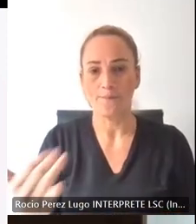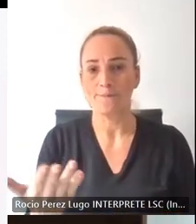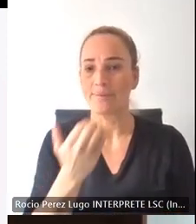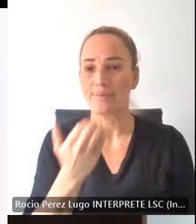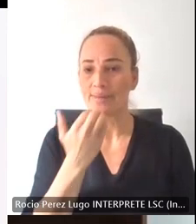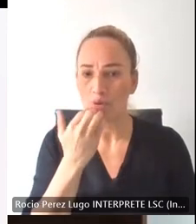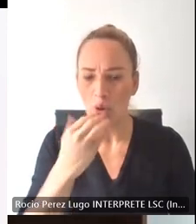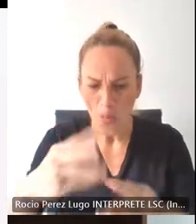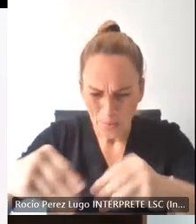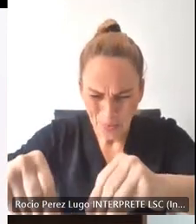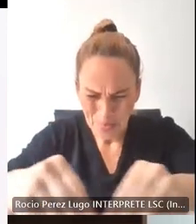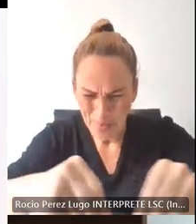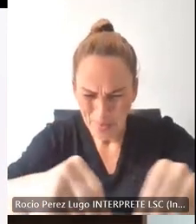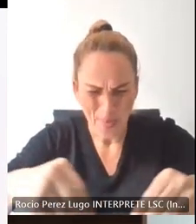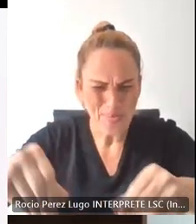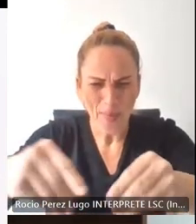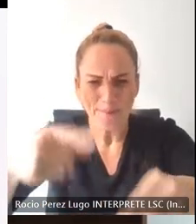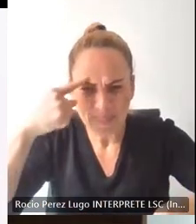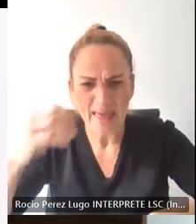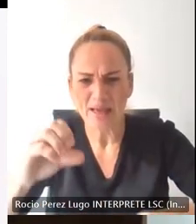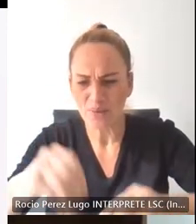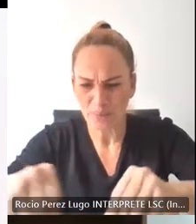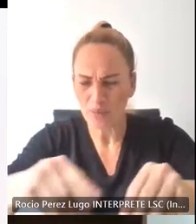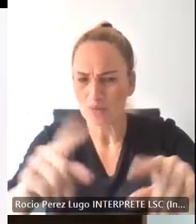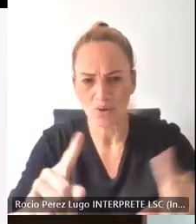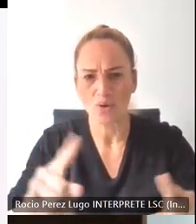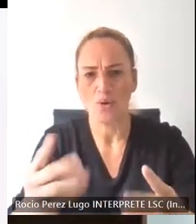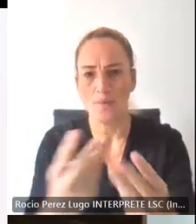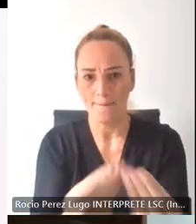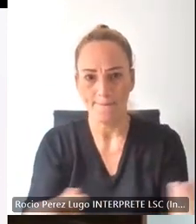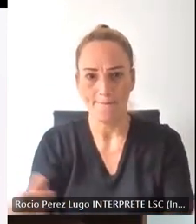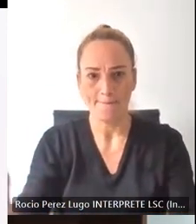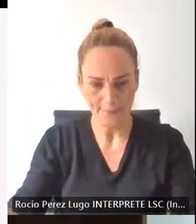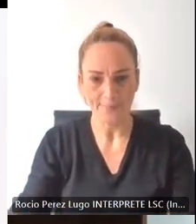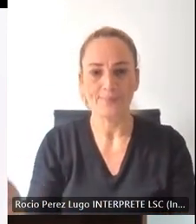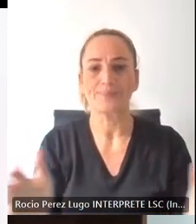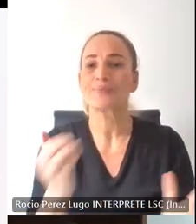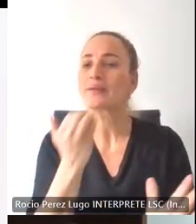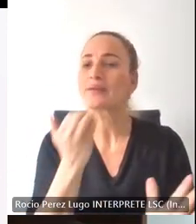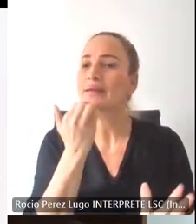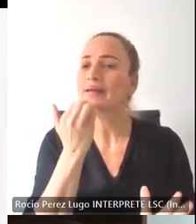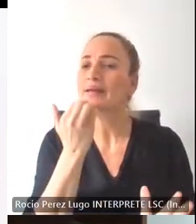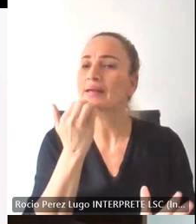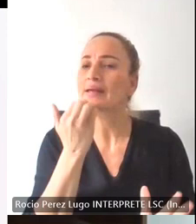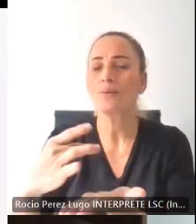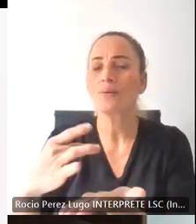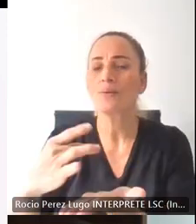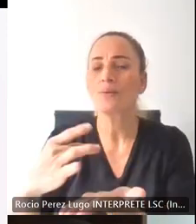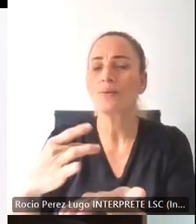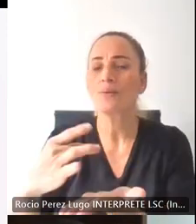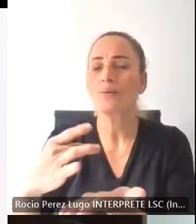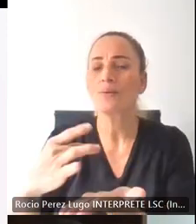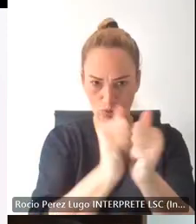tipo de residuos. Entonces, ¿qué pasa? Por ejemplo, para quien nos preguntaba por aquí arriba que tenían un transformador,